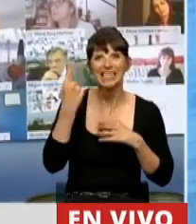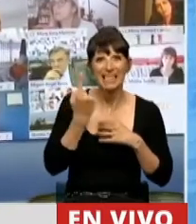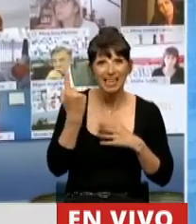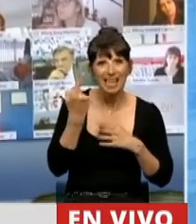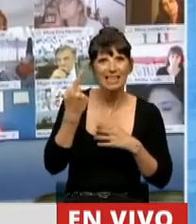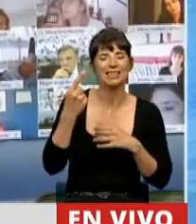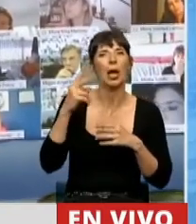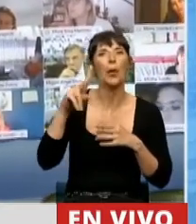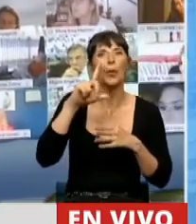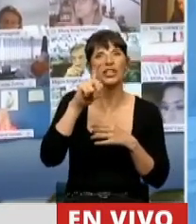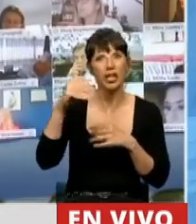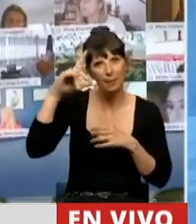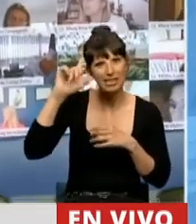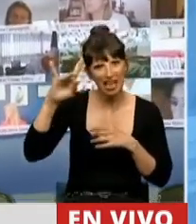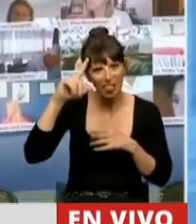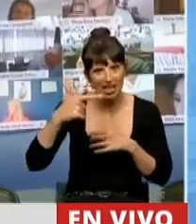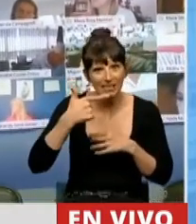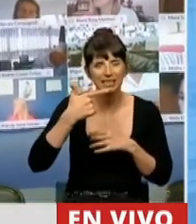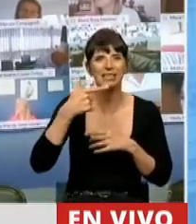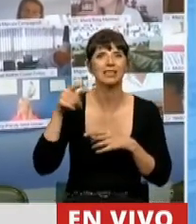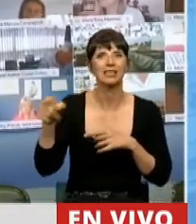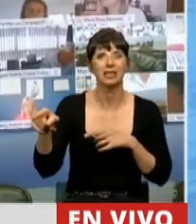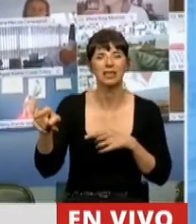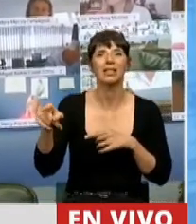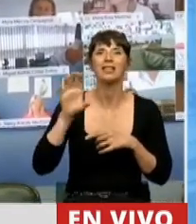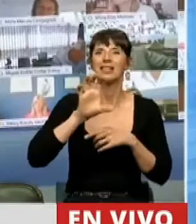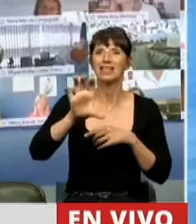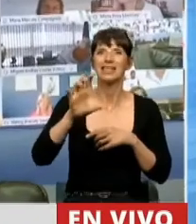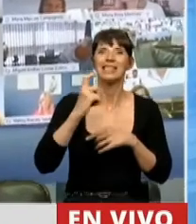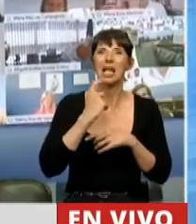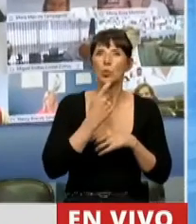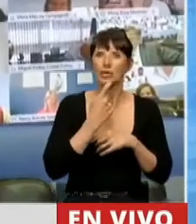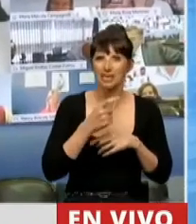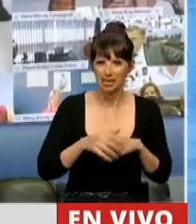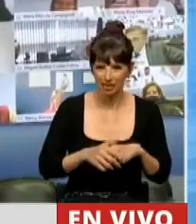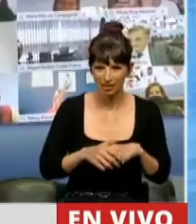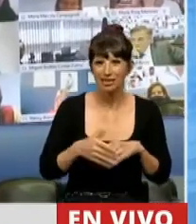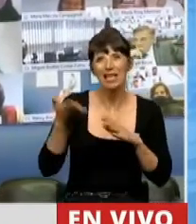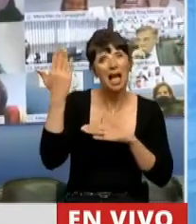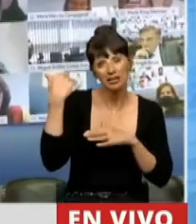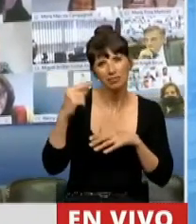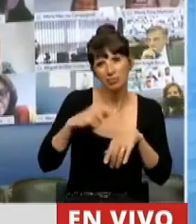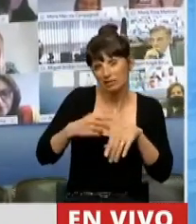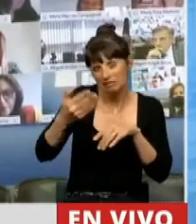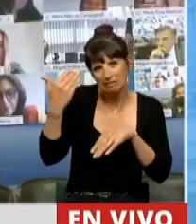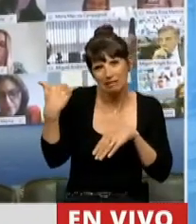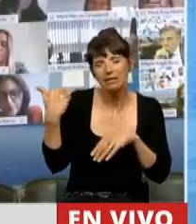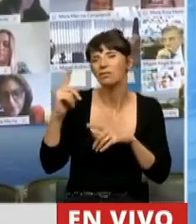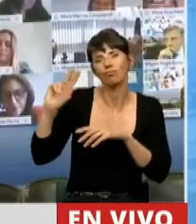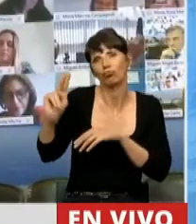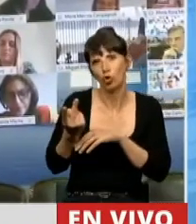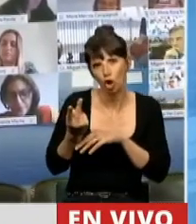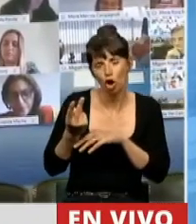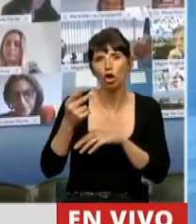Mercedes, la segunda ciudad de la provincia de San Luis, que hace muy pocos días nos dejara físicamente. Verónica